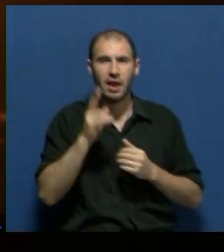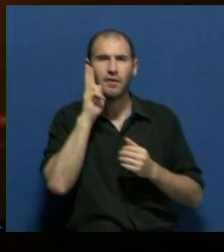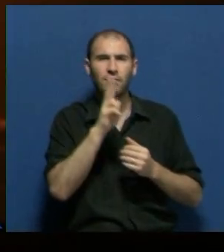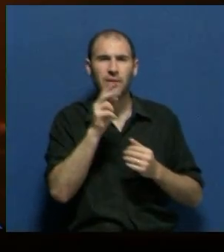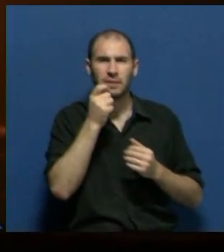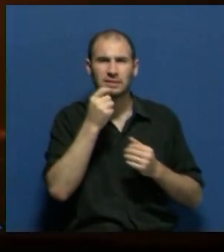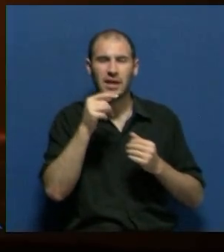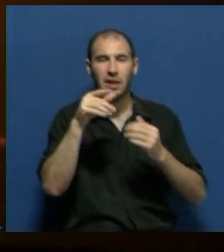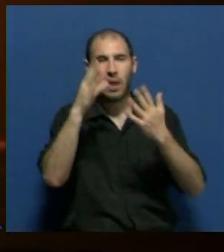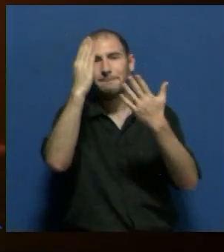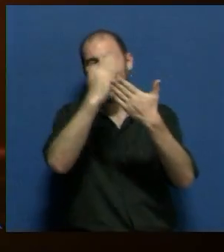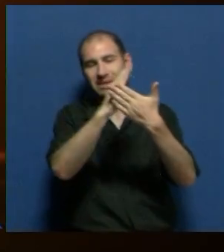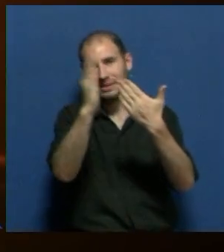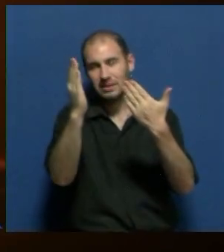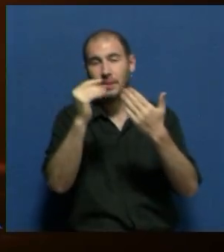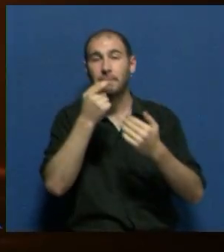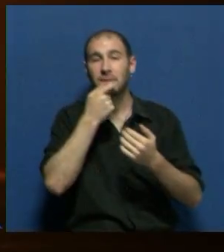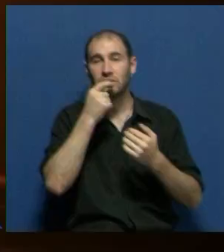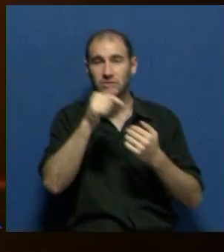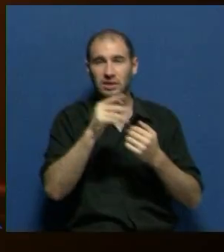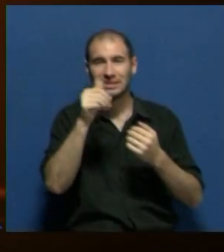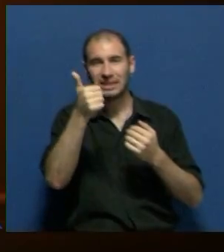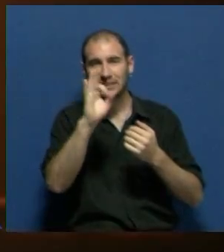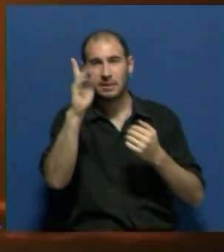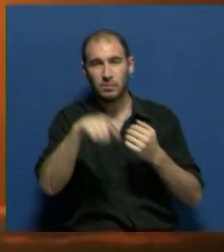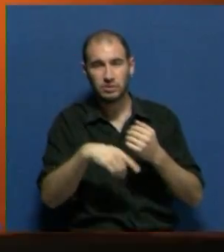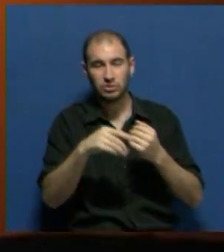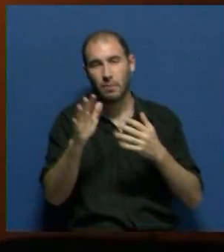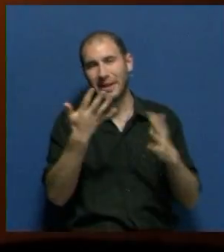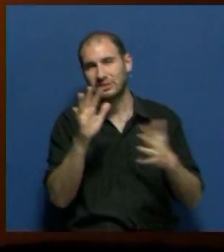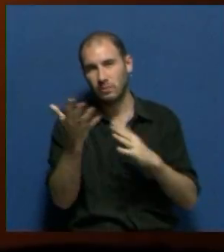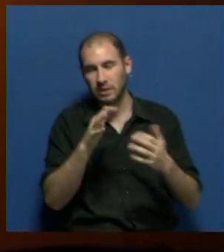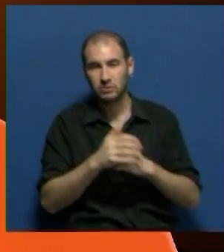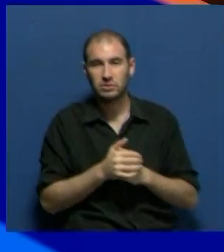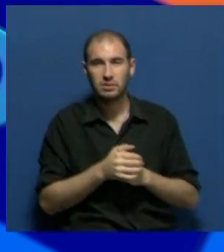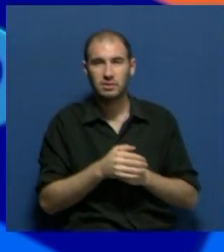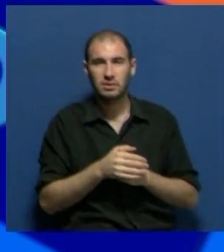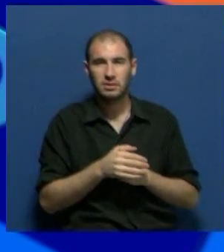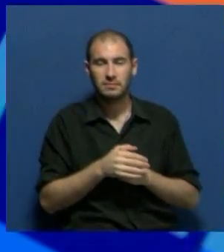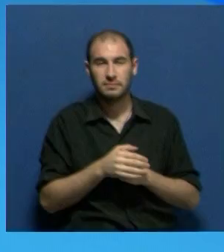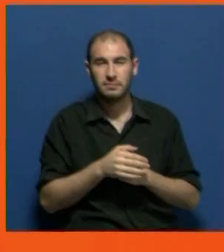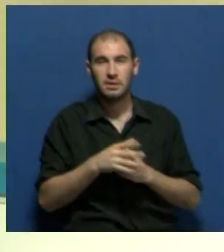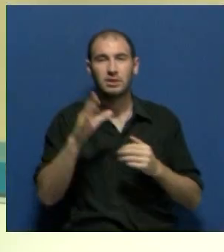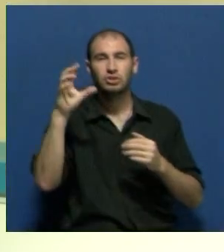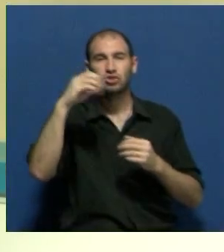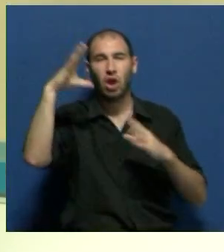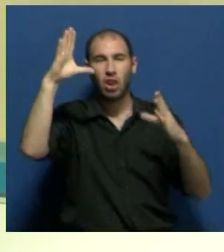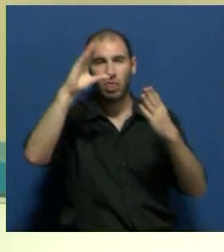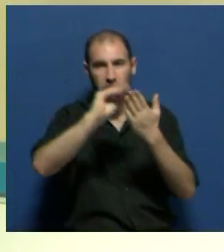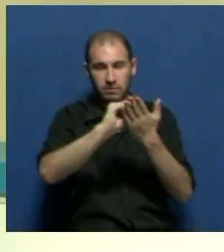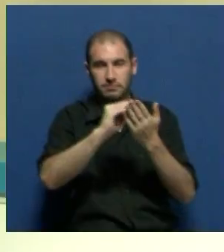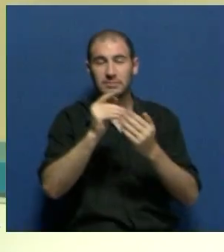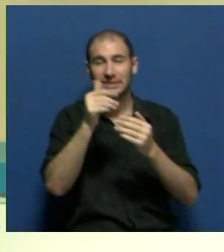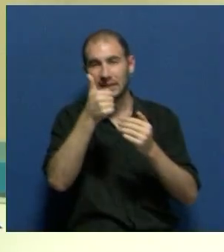ver un eclipse parcial. Mendoza, un 60% aproximadamente del eclipse parcial, o